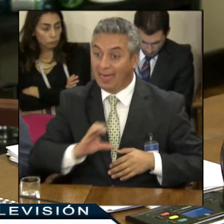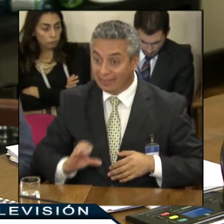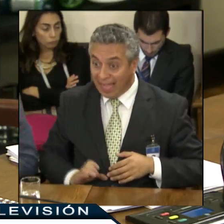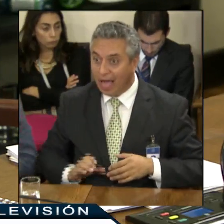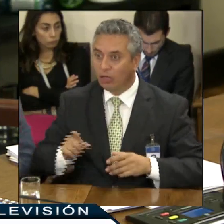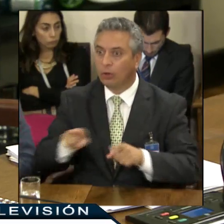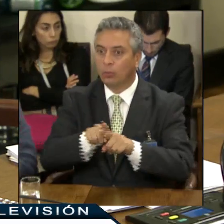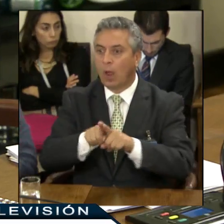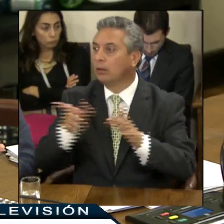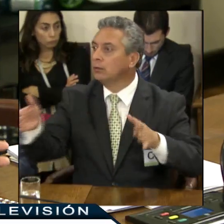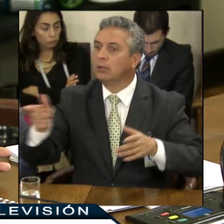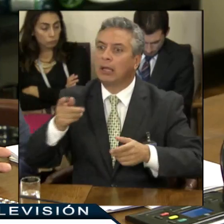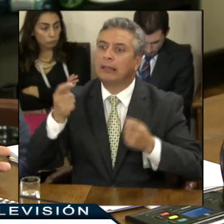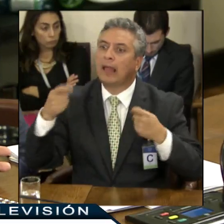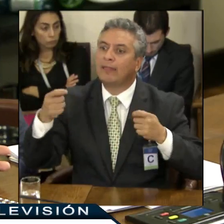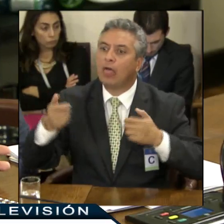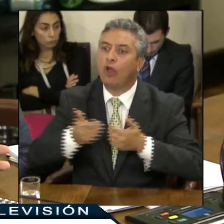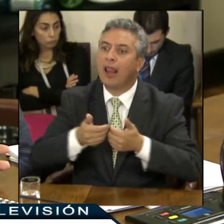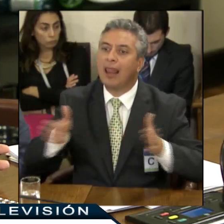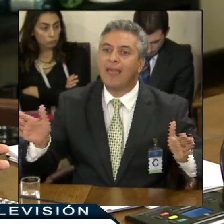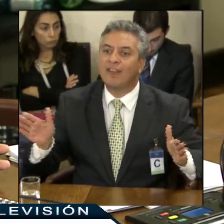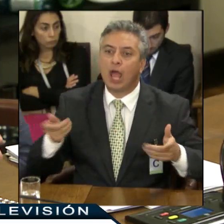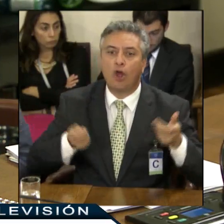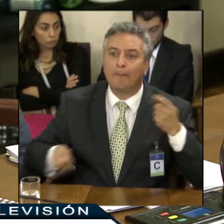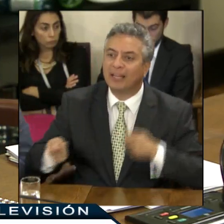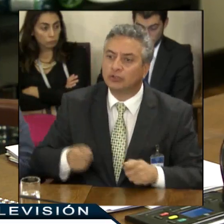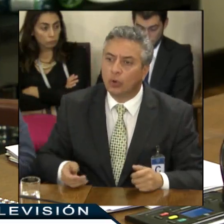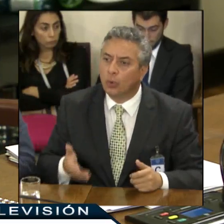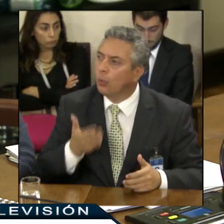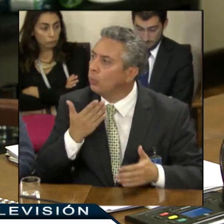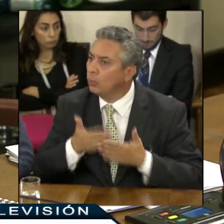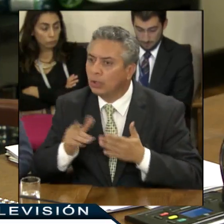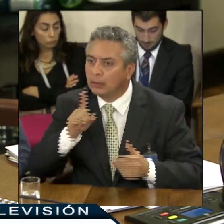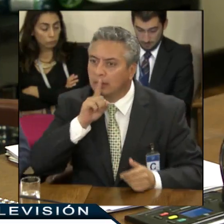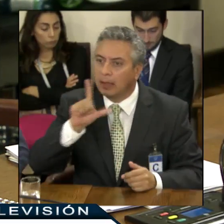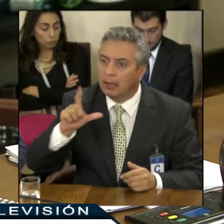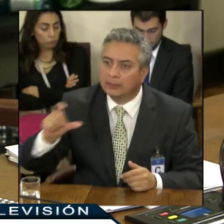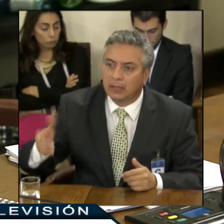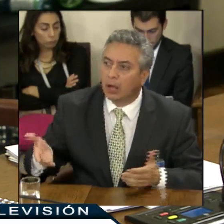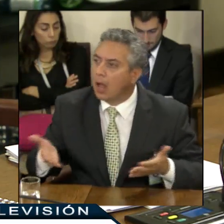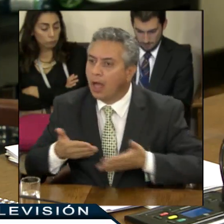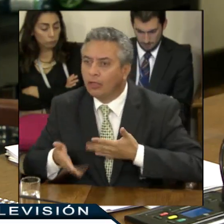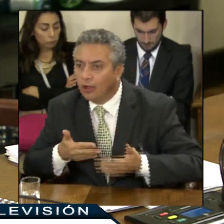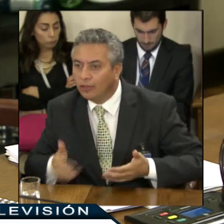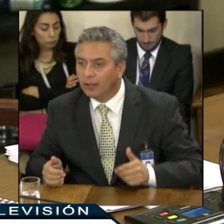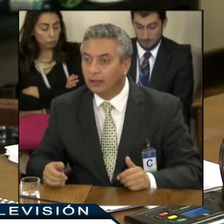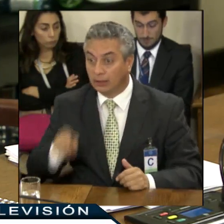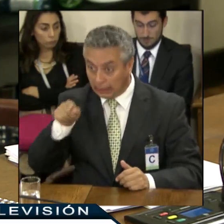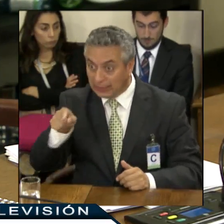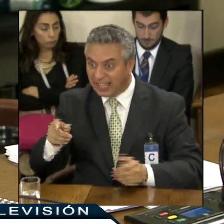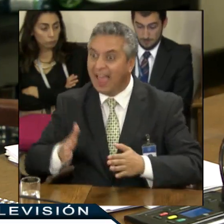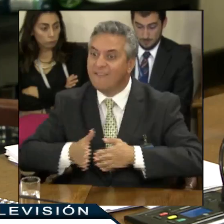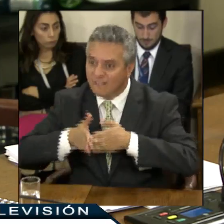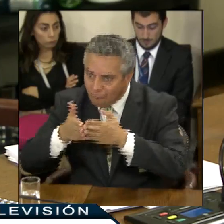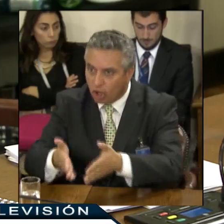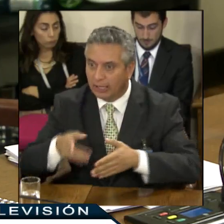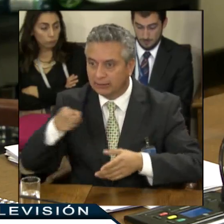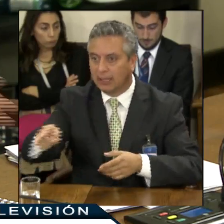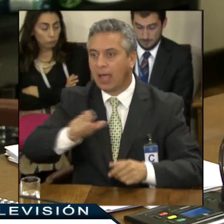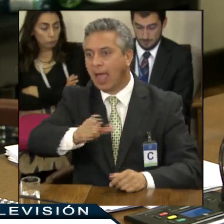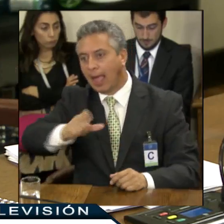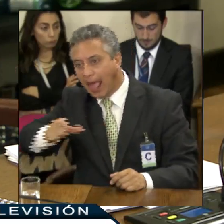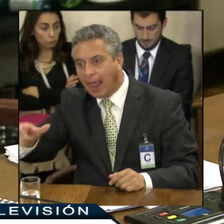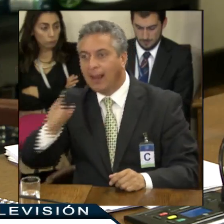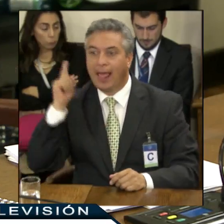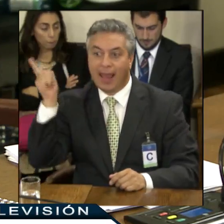bueno cuando hace tratado de libre comercio A quién favorece chile cuando hay un tratado de libre comercio favorece que aqu ell ellos eh eh canales